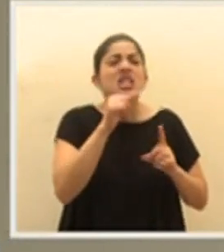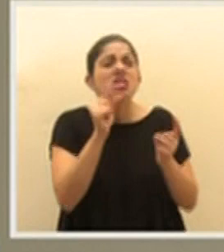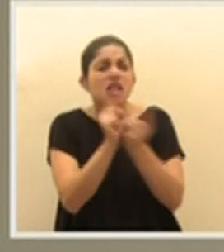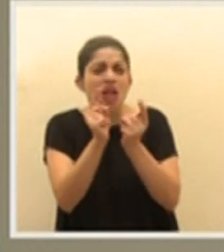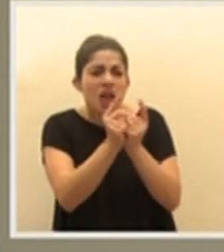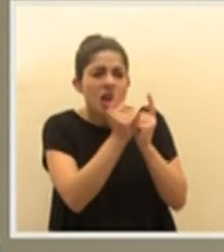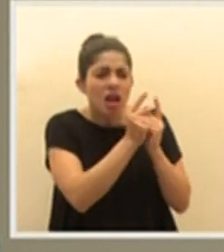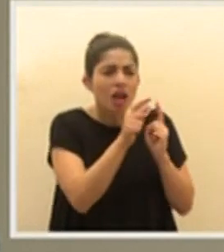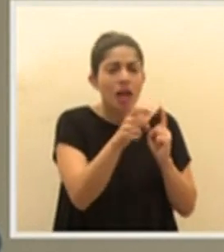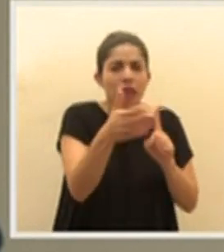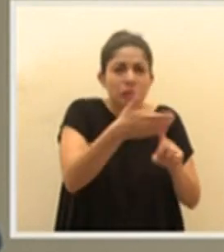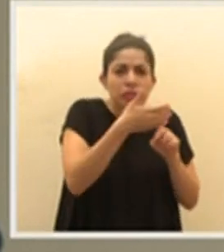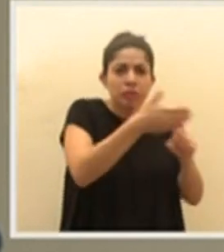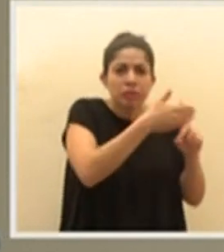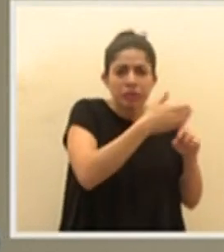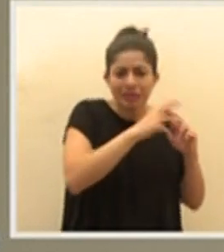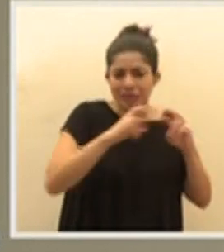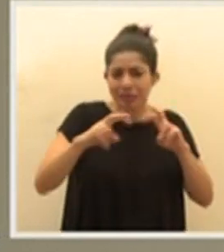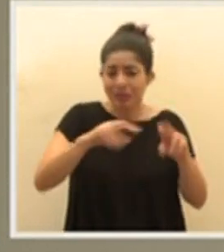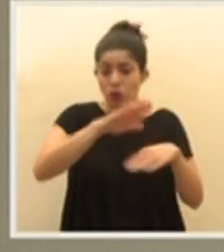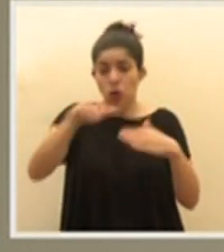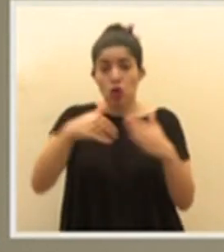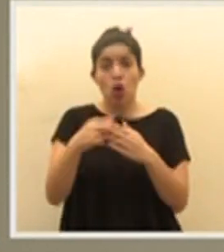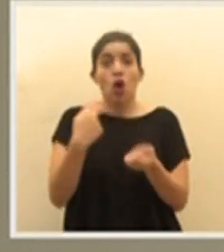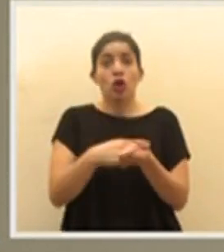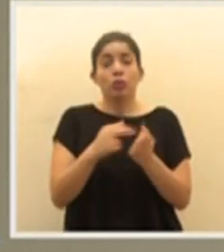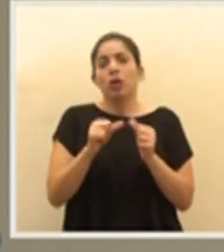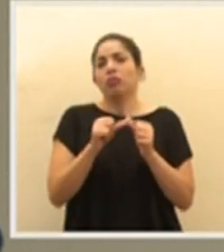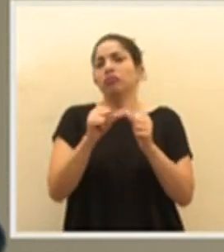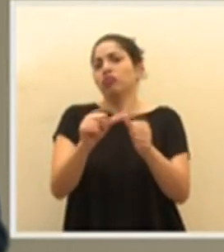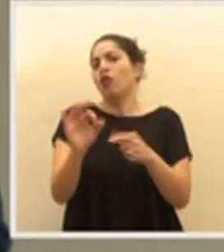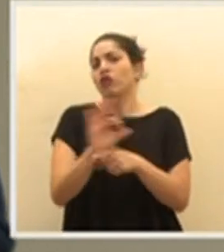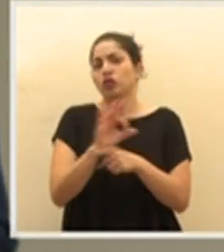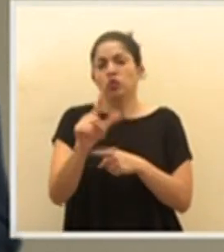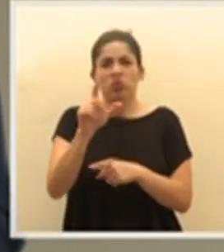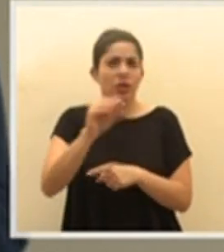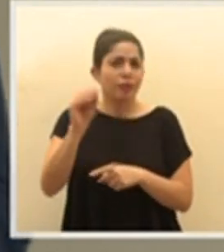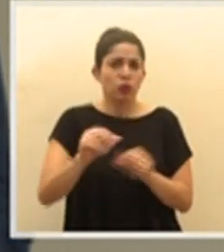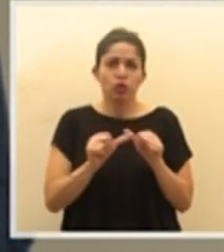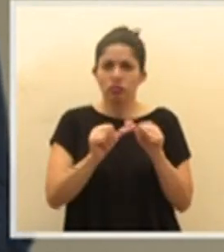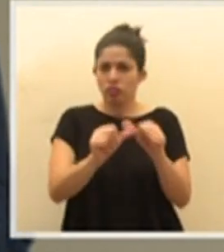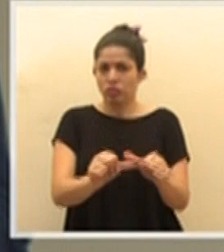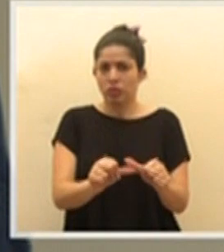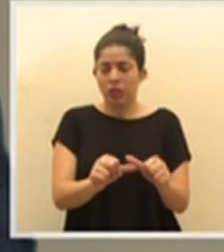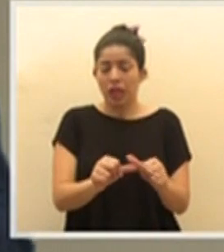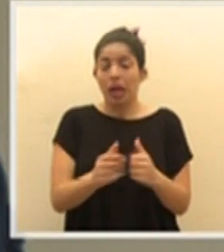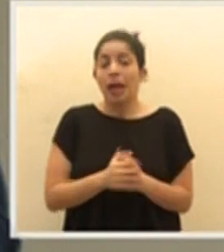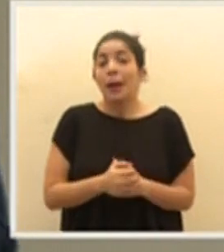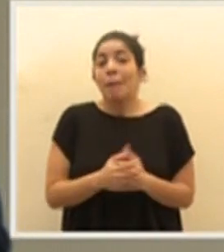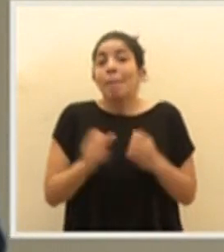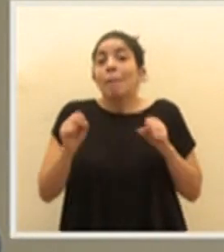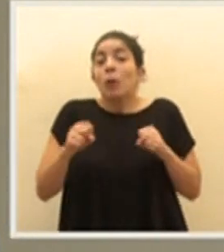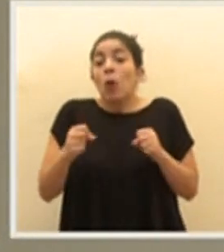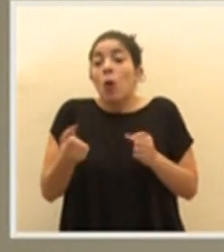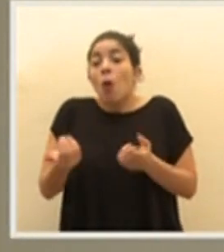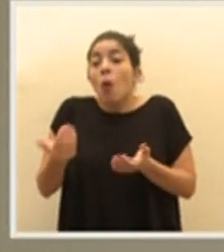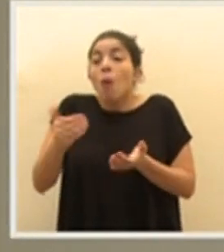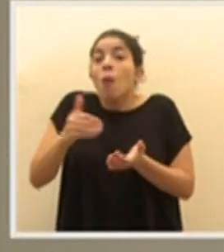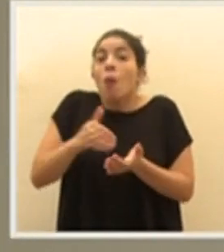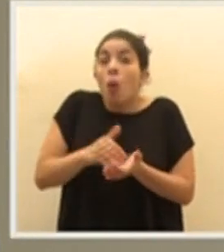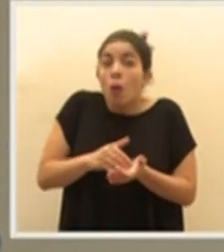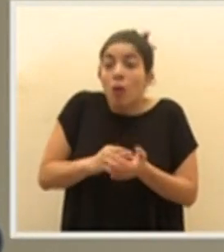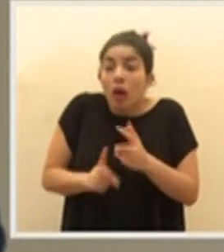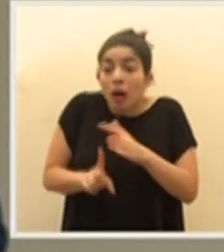contactos cercanos y el hospital ha seguido funcionando al 100%. Que pueda volverse a dar